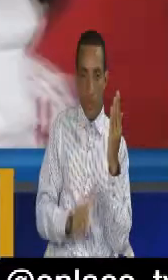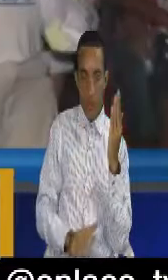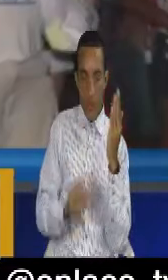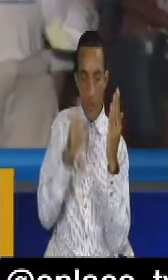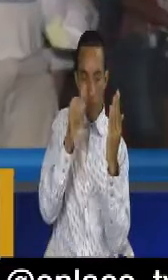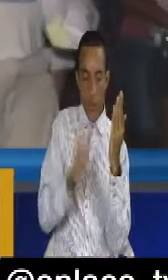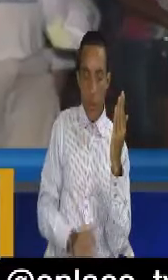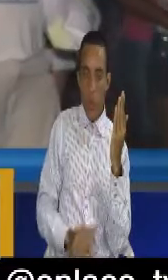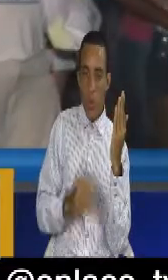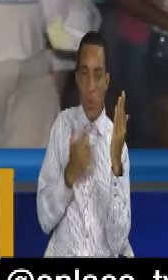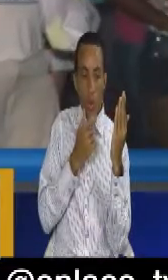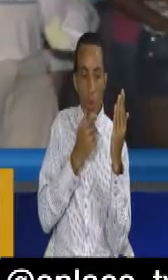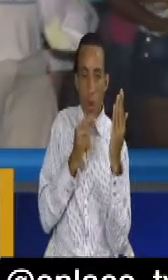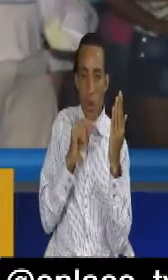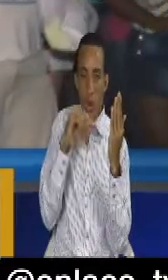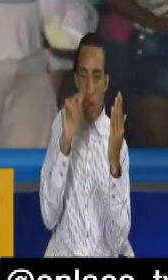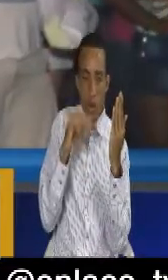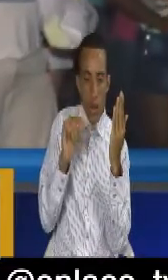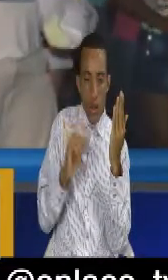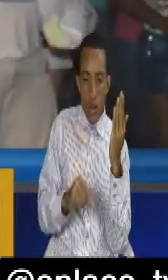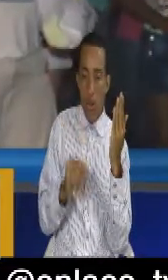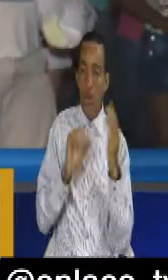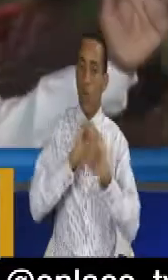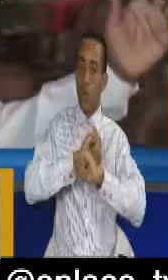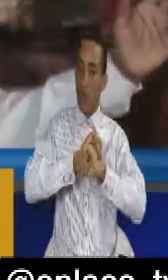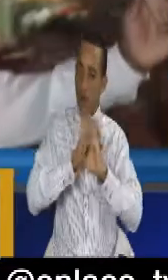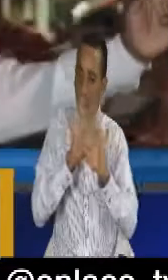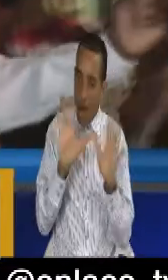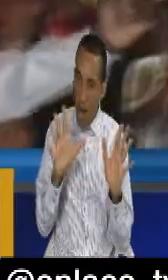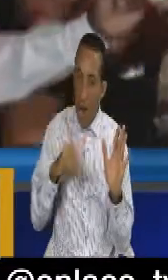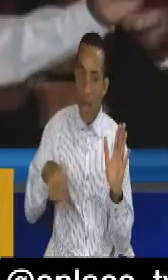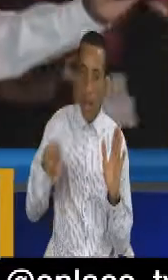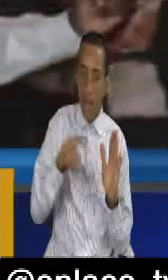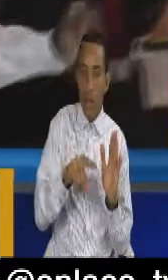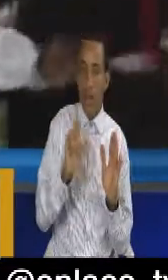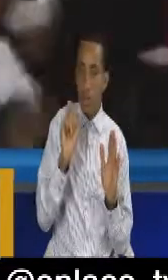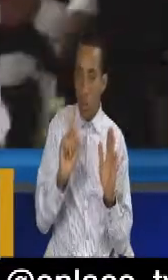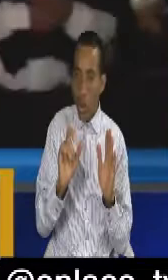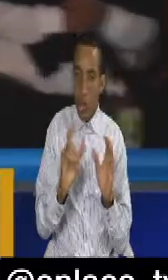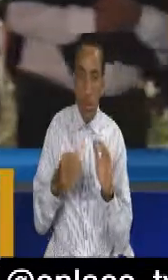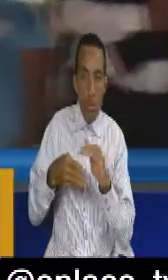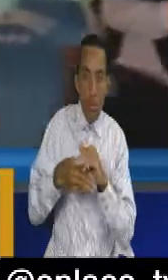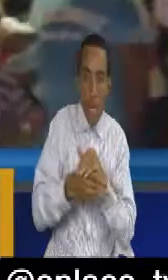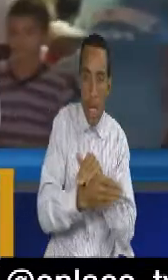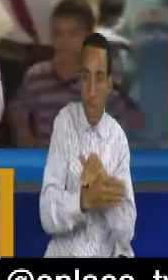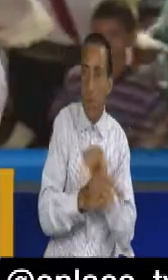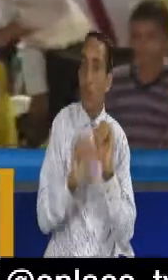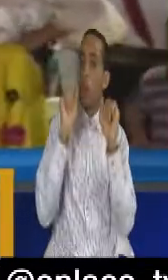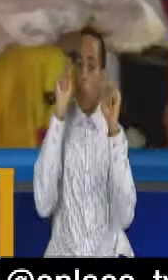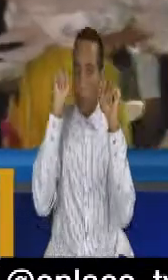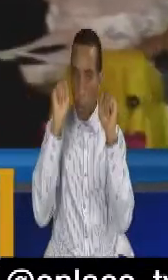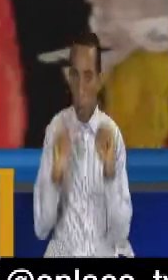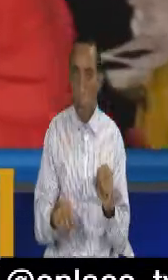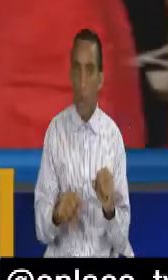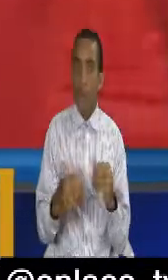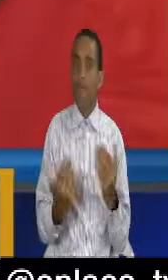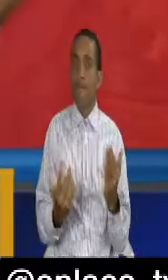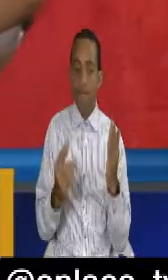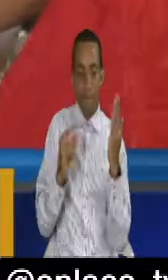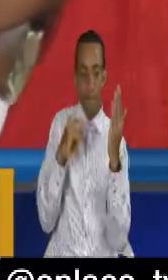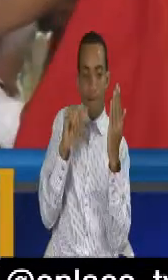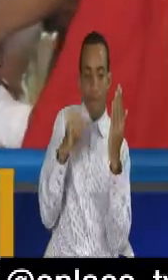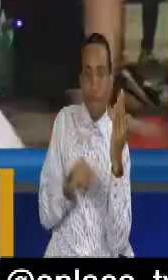hará la selección muy transparente. Todas las personas podrán tener acceso a ello. Evaluaremos con un